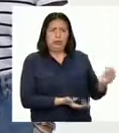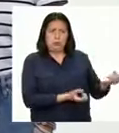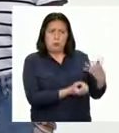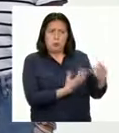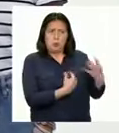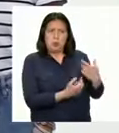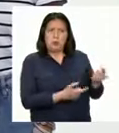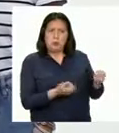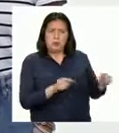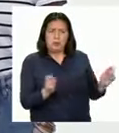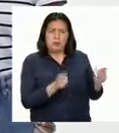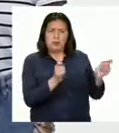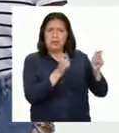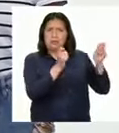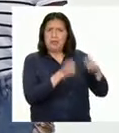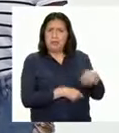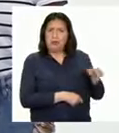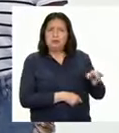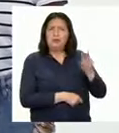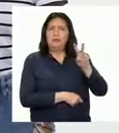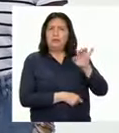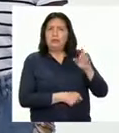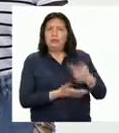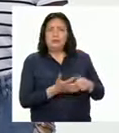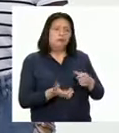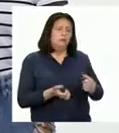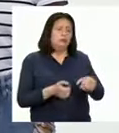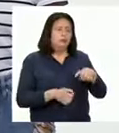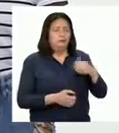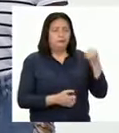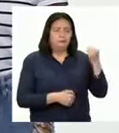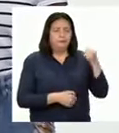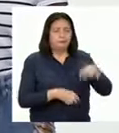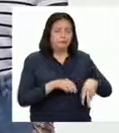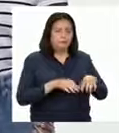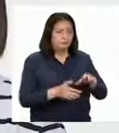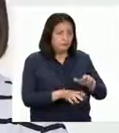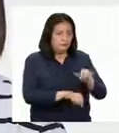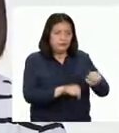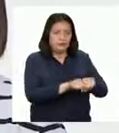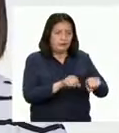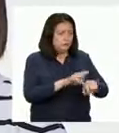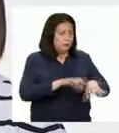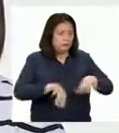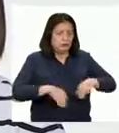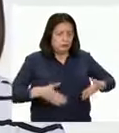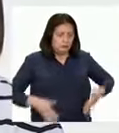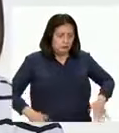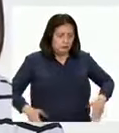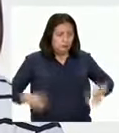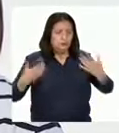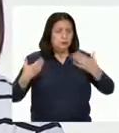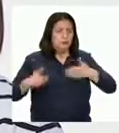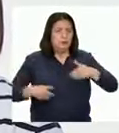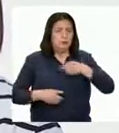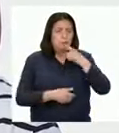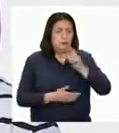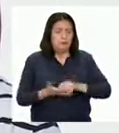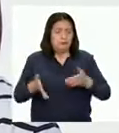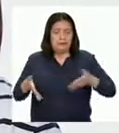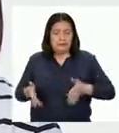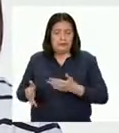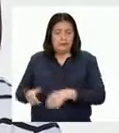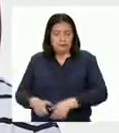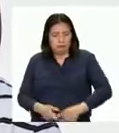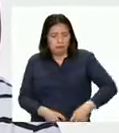cuenta que durante la fiesta de vendimia se bailaba una danza muy alegre sin zapatos, con faldas y blusas cortas para las mujeres y